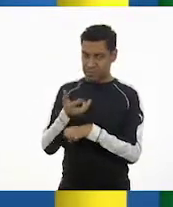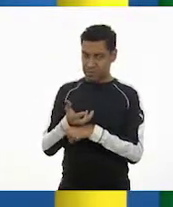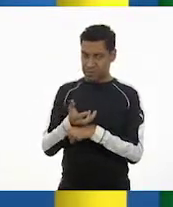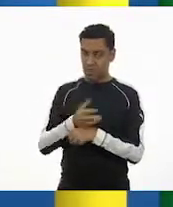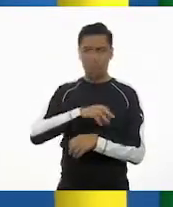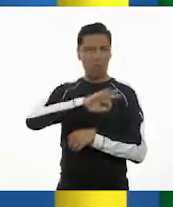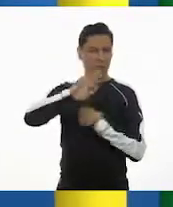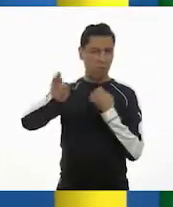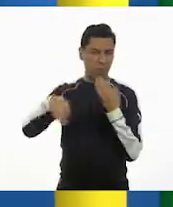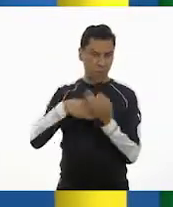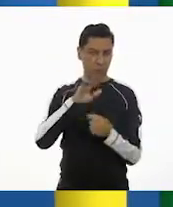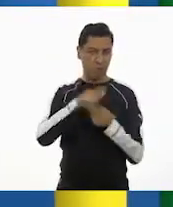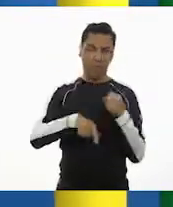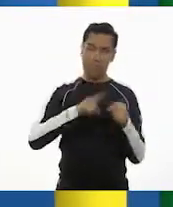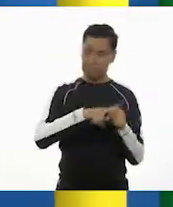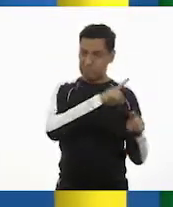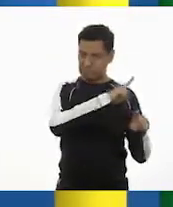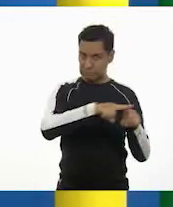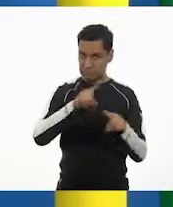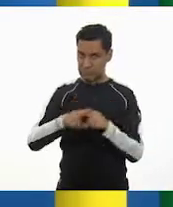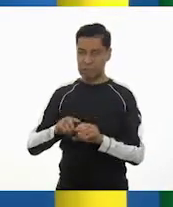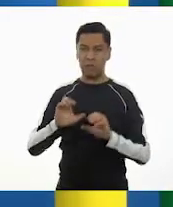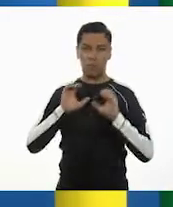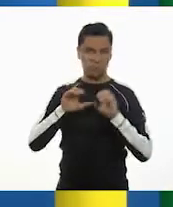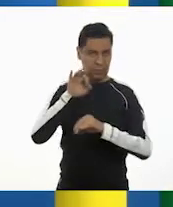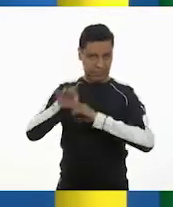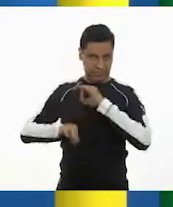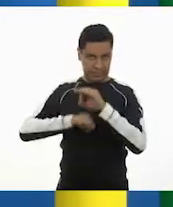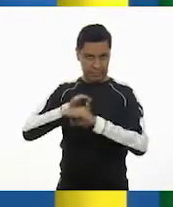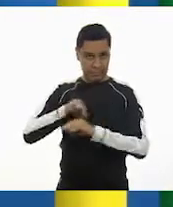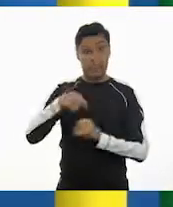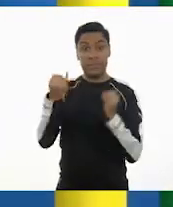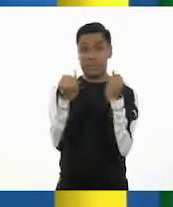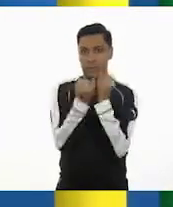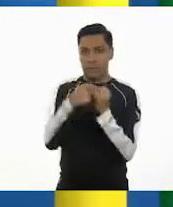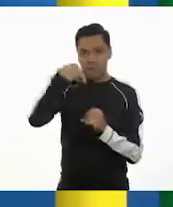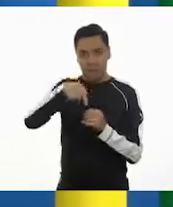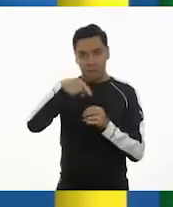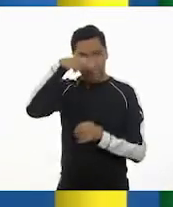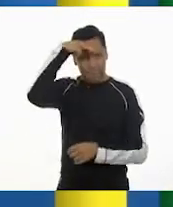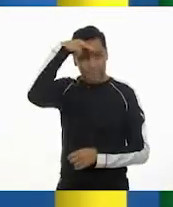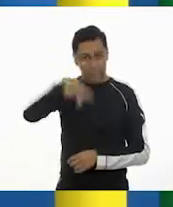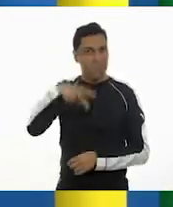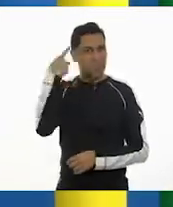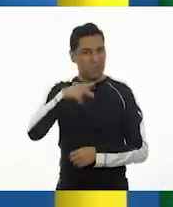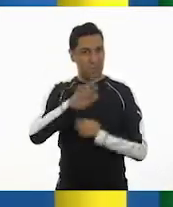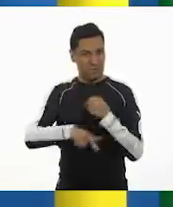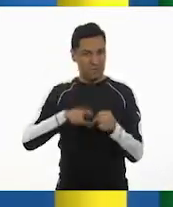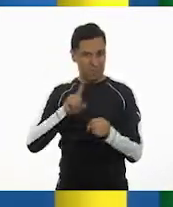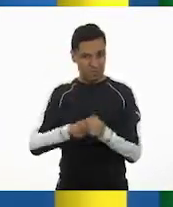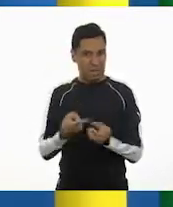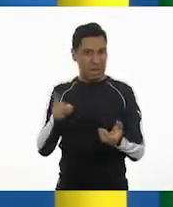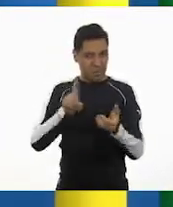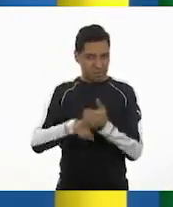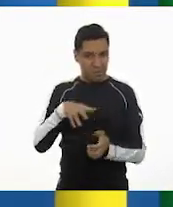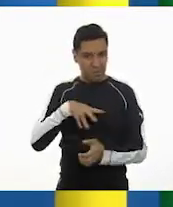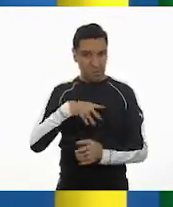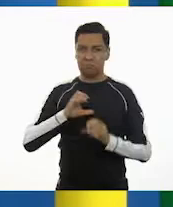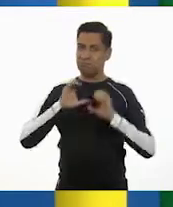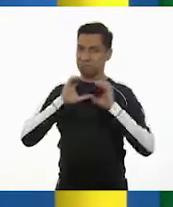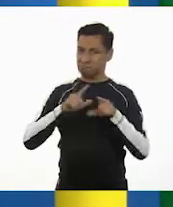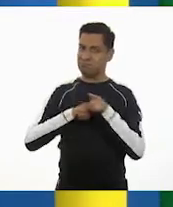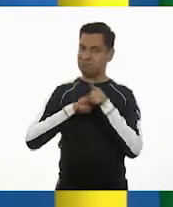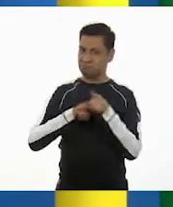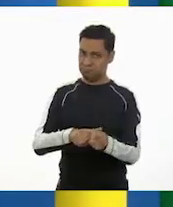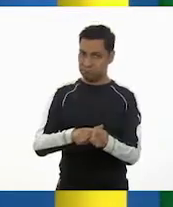las especies y sobre todo con las que son propias de nuestro país y están en peligro de extinción. Ya vimos el caso de